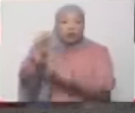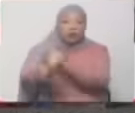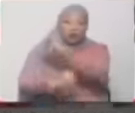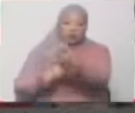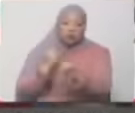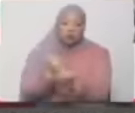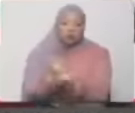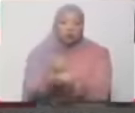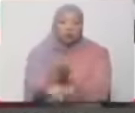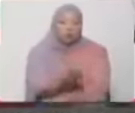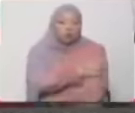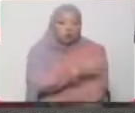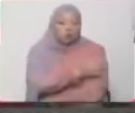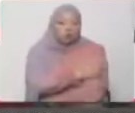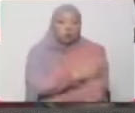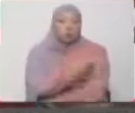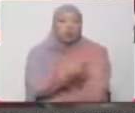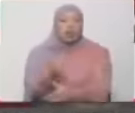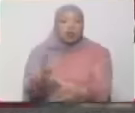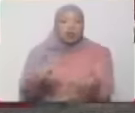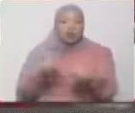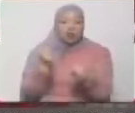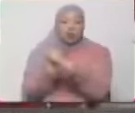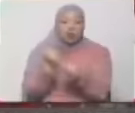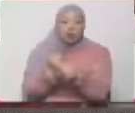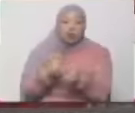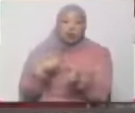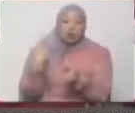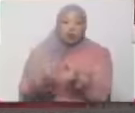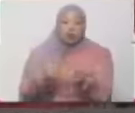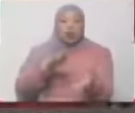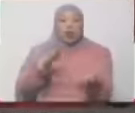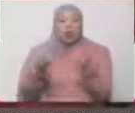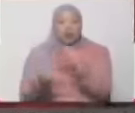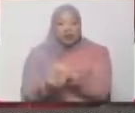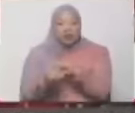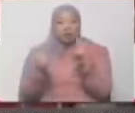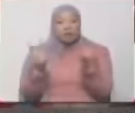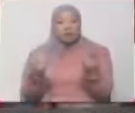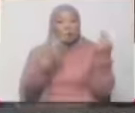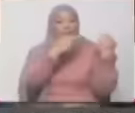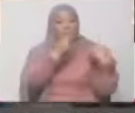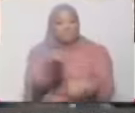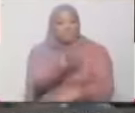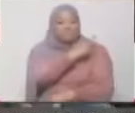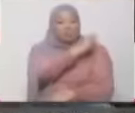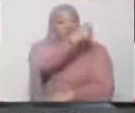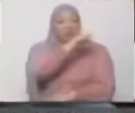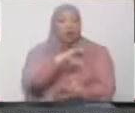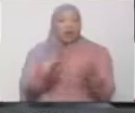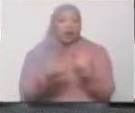internacionalmente al fascismo, procedí entonces a hacer las renovaciones de los mandos